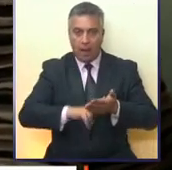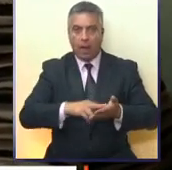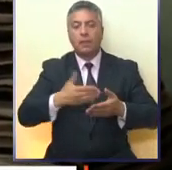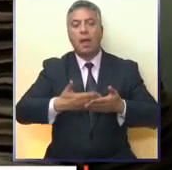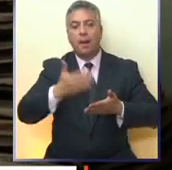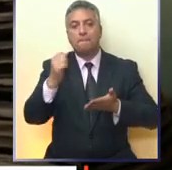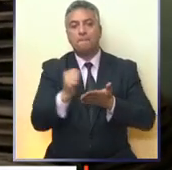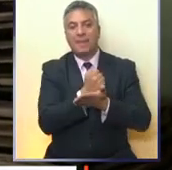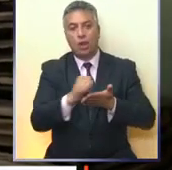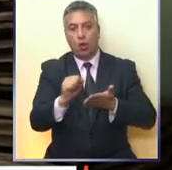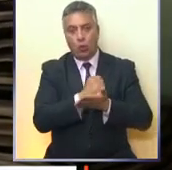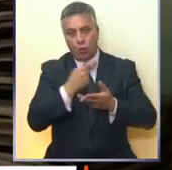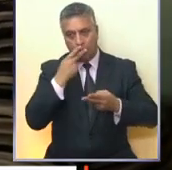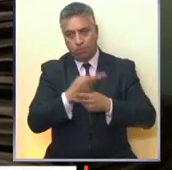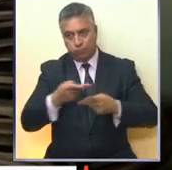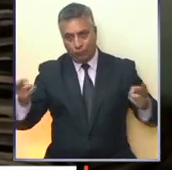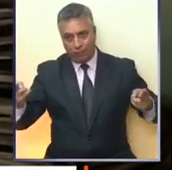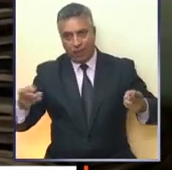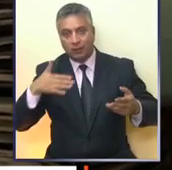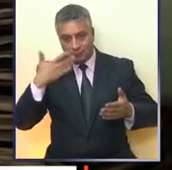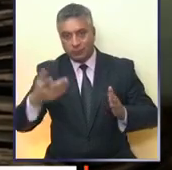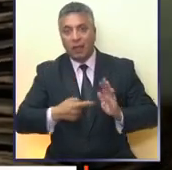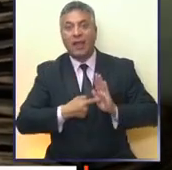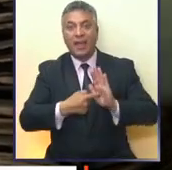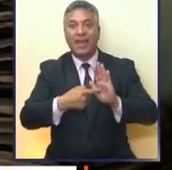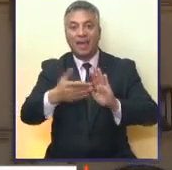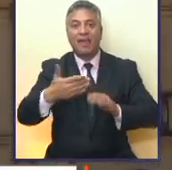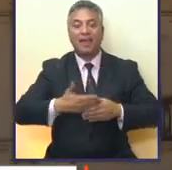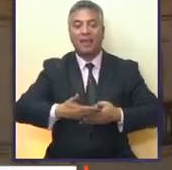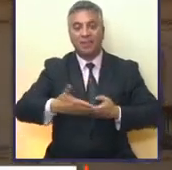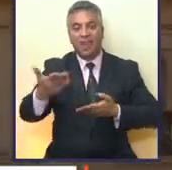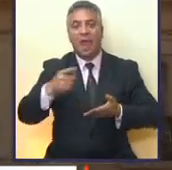Mercurio a propósito del diario del general Carrera.